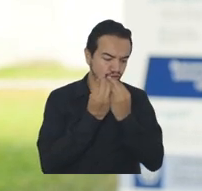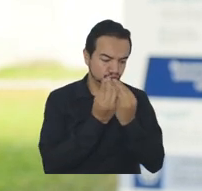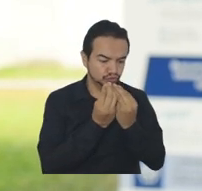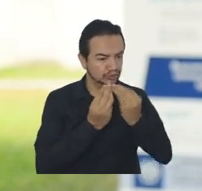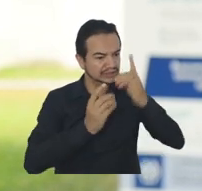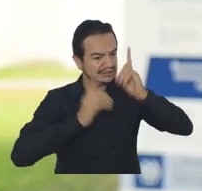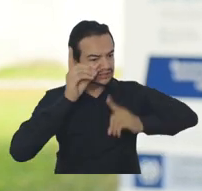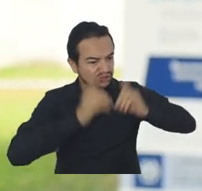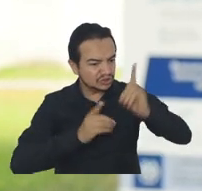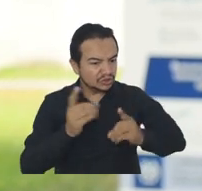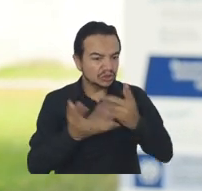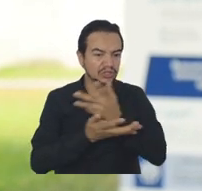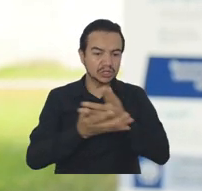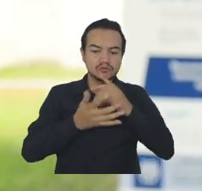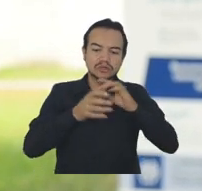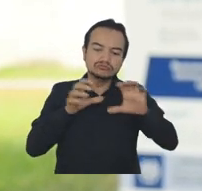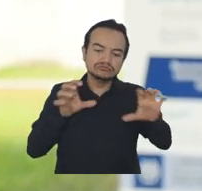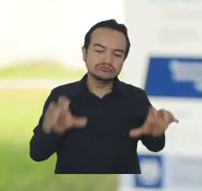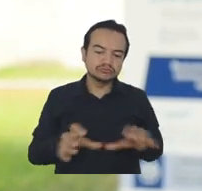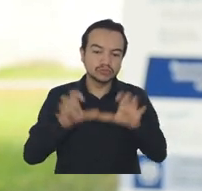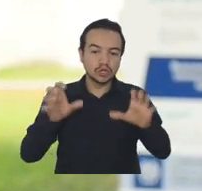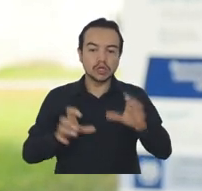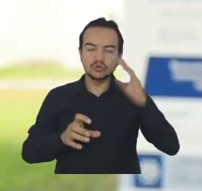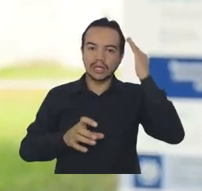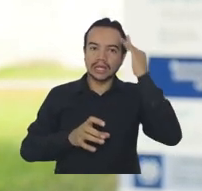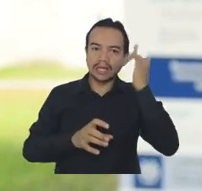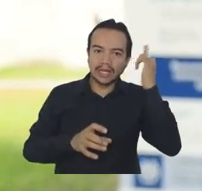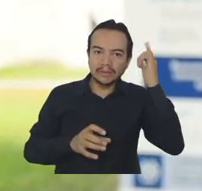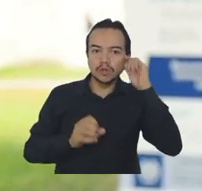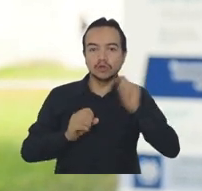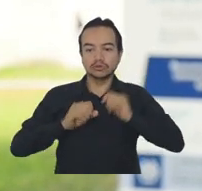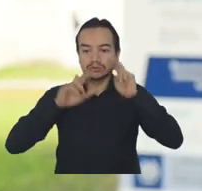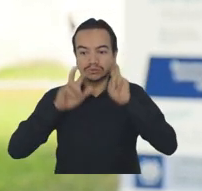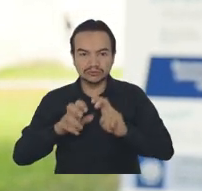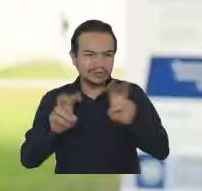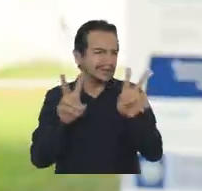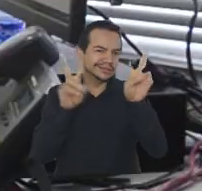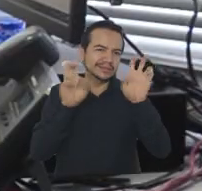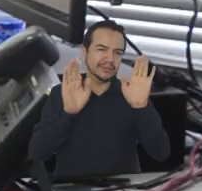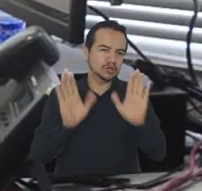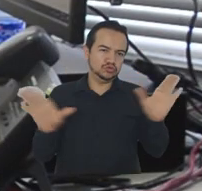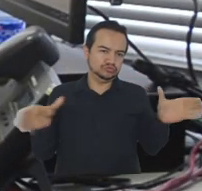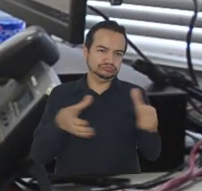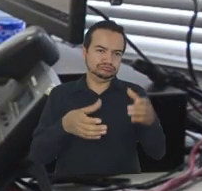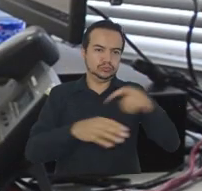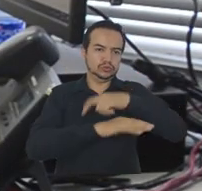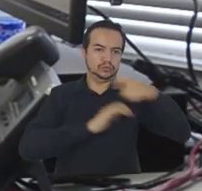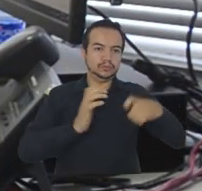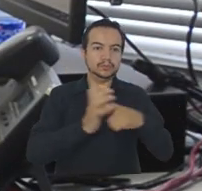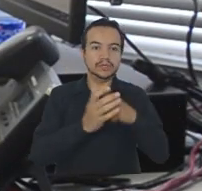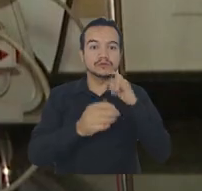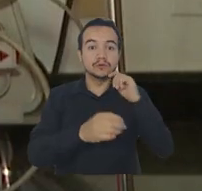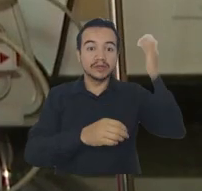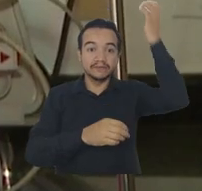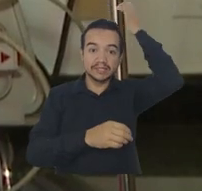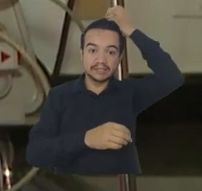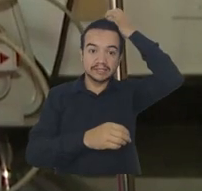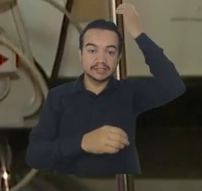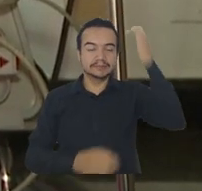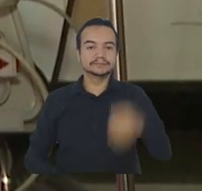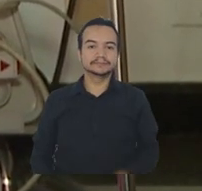las actividades académicas, con las actividades científicas y con toda la profesión de enfermería. La directora del programa será la